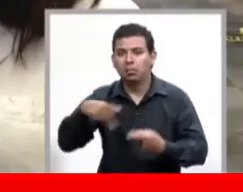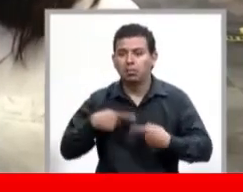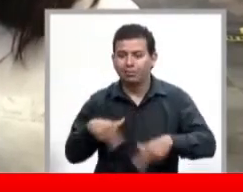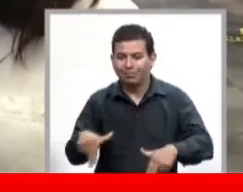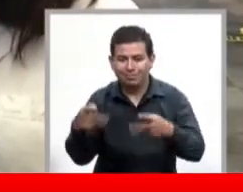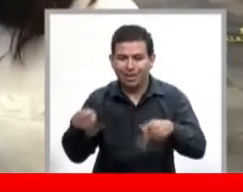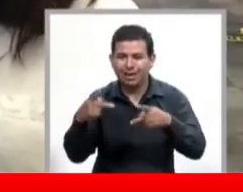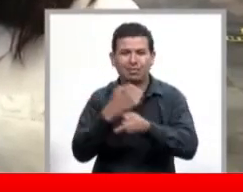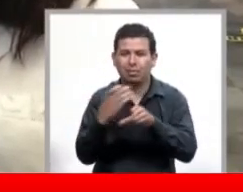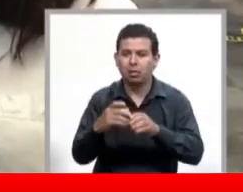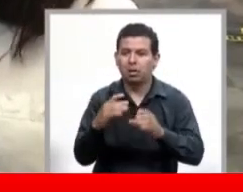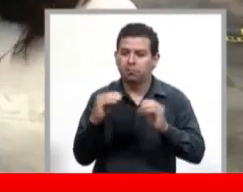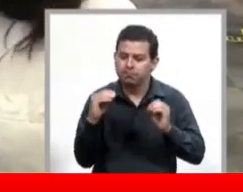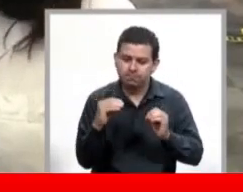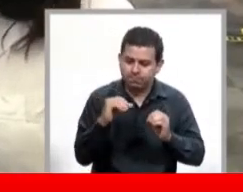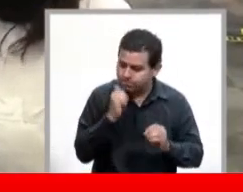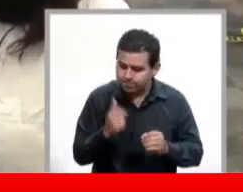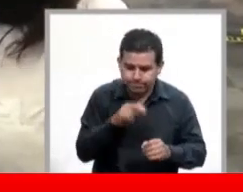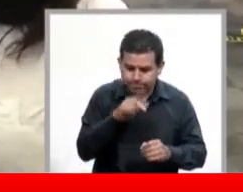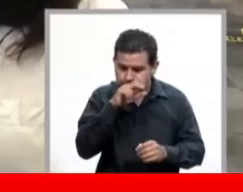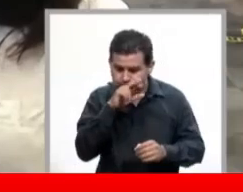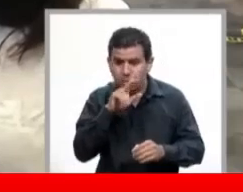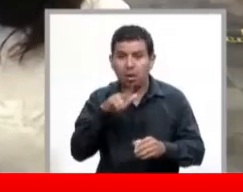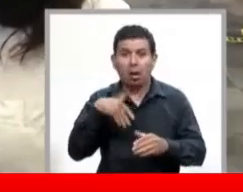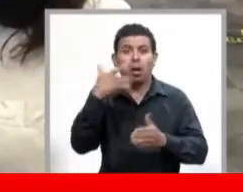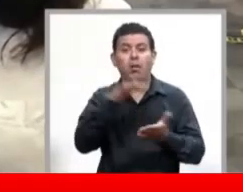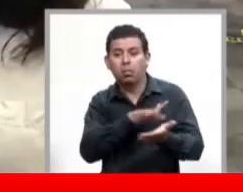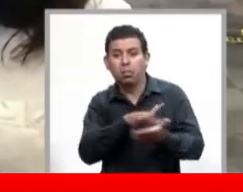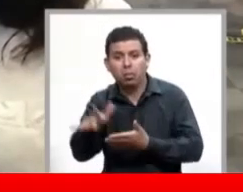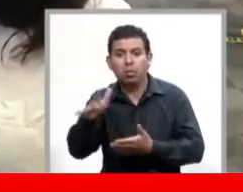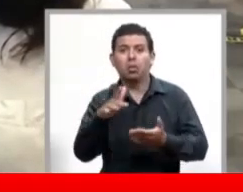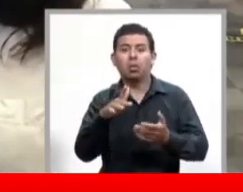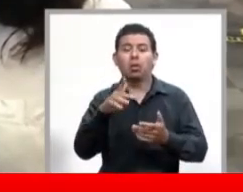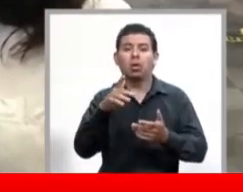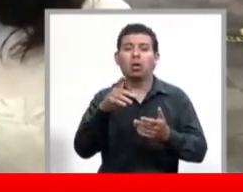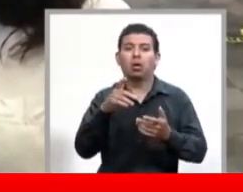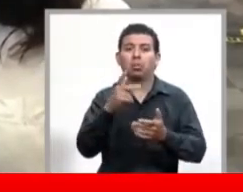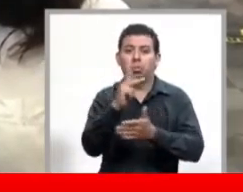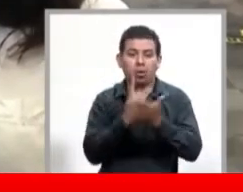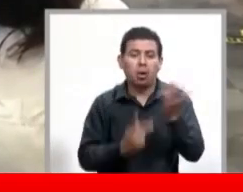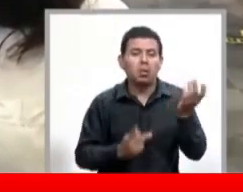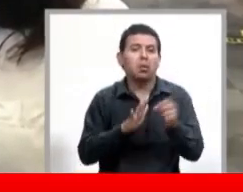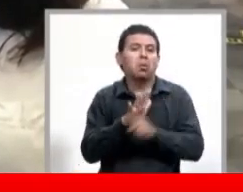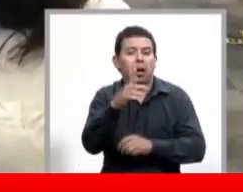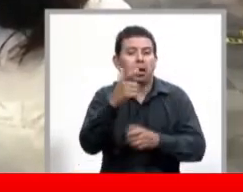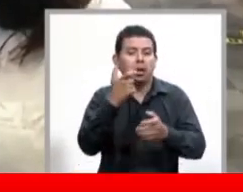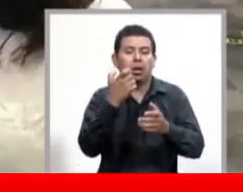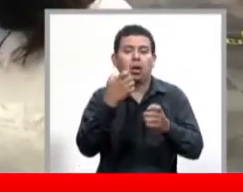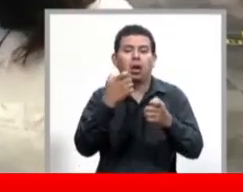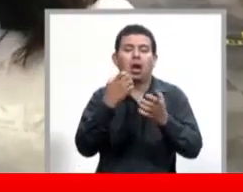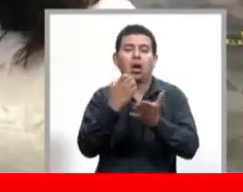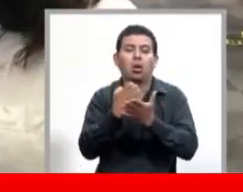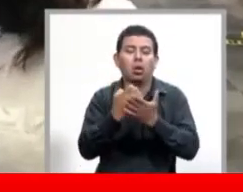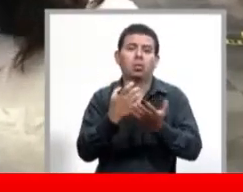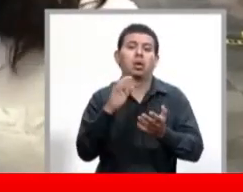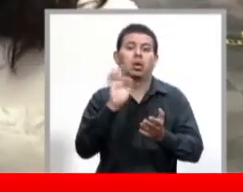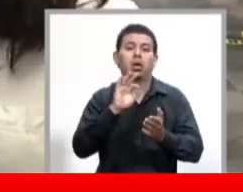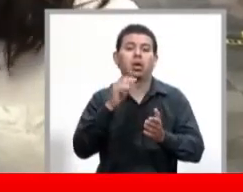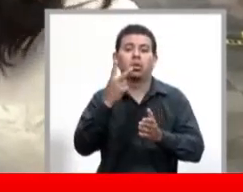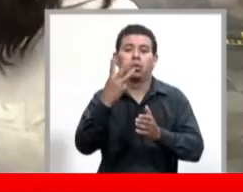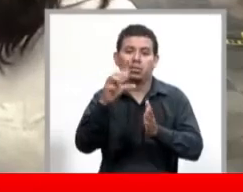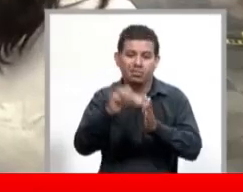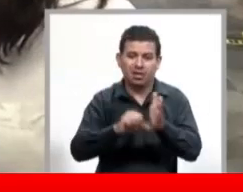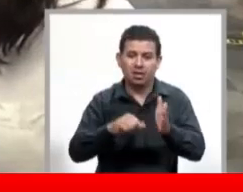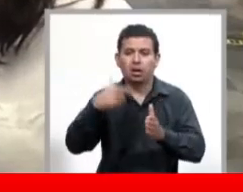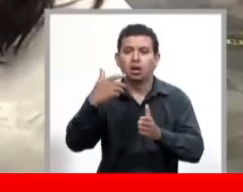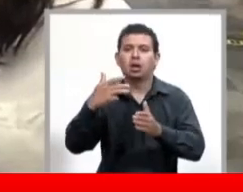también, si se va a alargar o hay una proyección de que se alargue 2 o 3 meses la cuestión de los